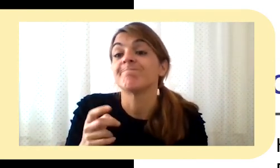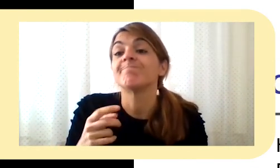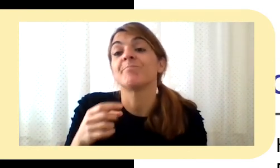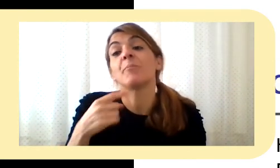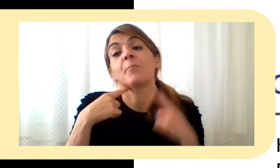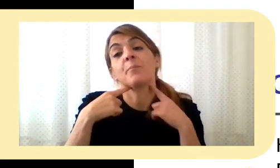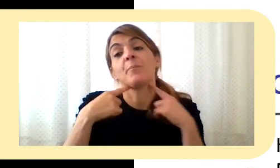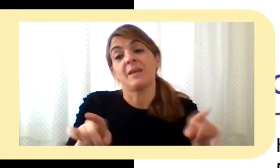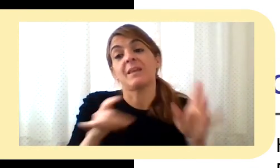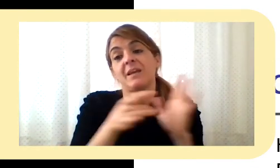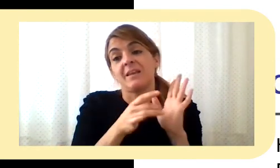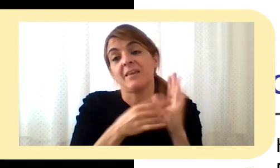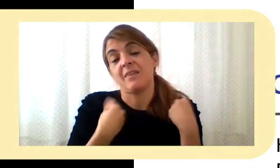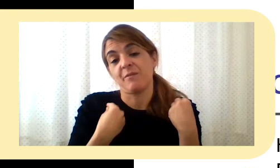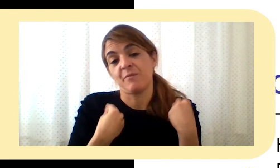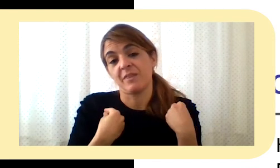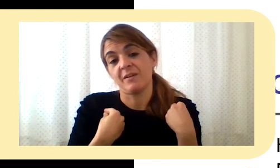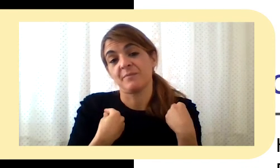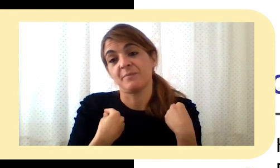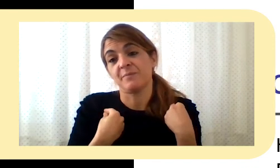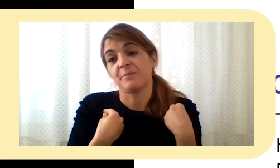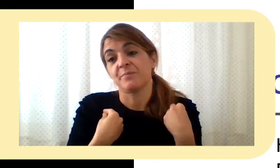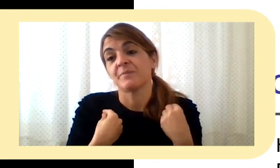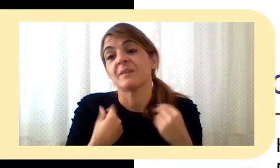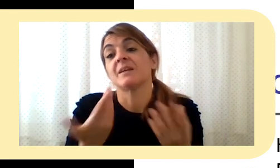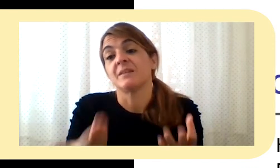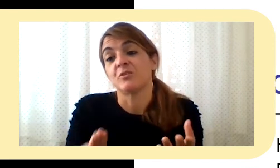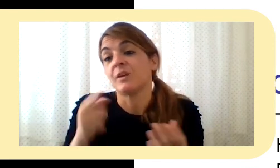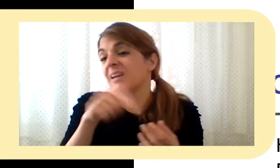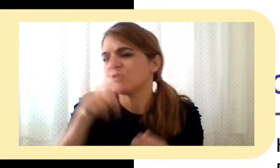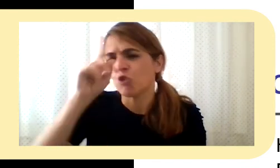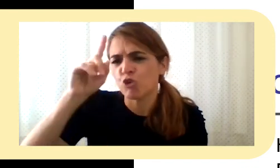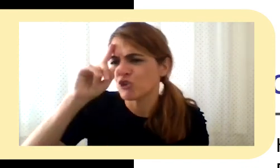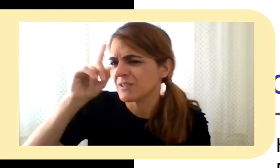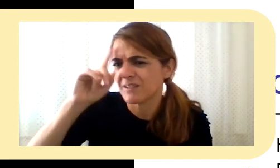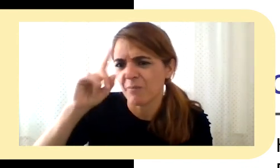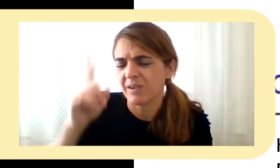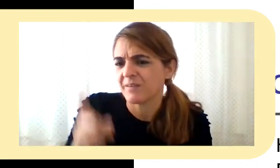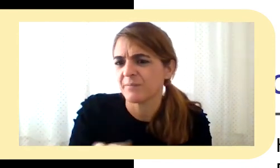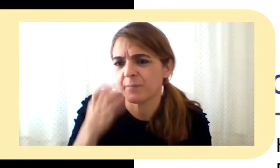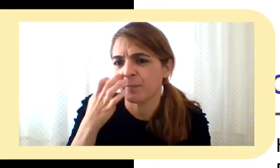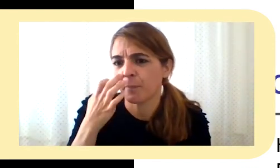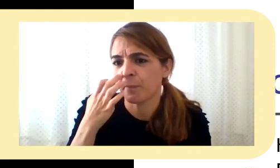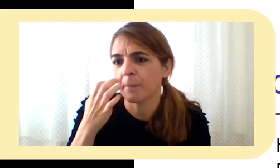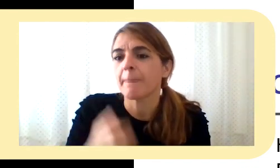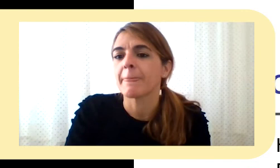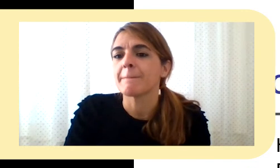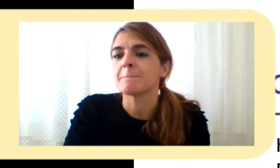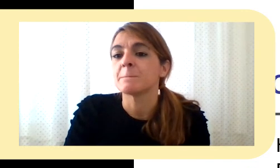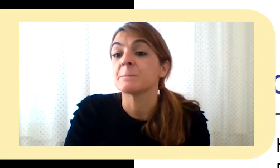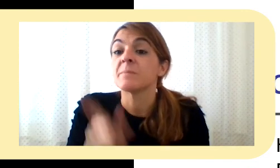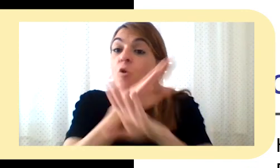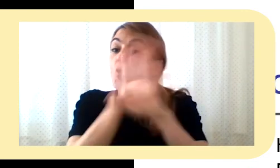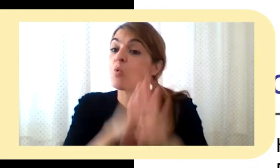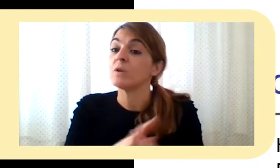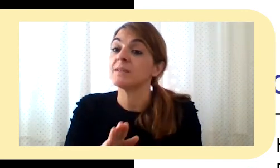tampoco salimos de las facultades sabiendo esto para atender esta diferencia. Y por último, por encima de los 50, también